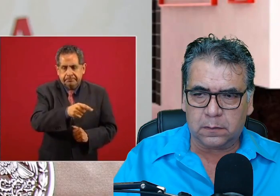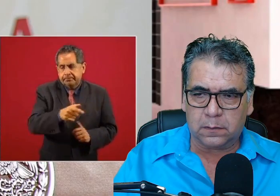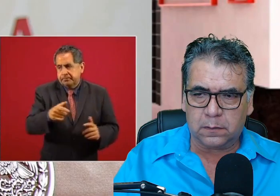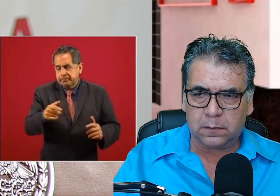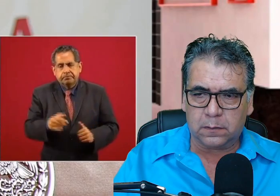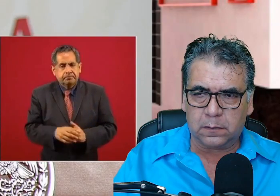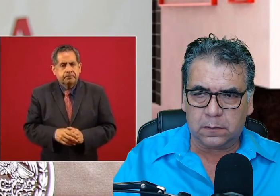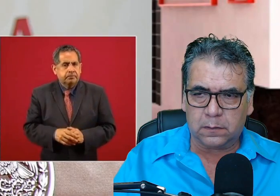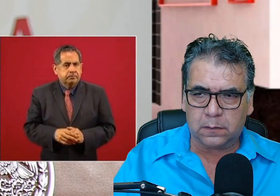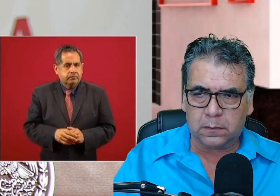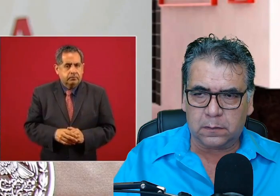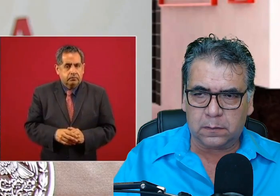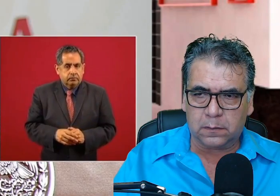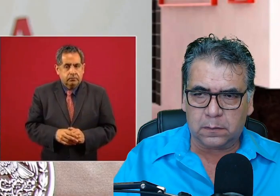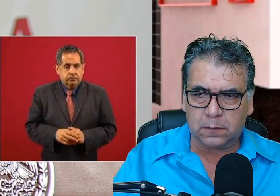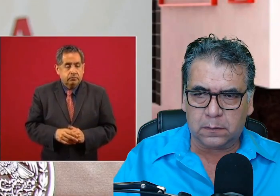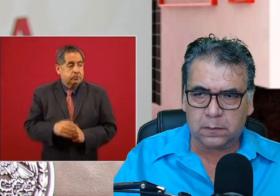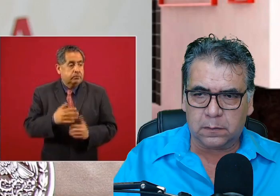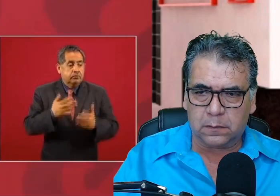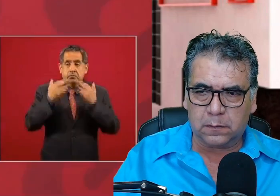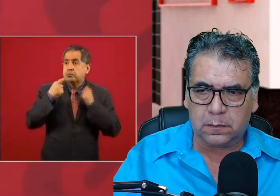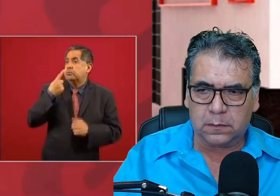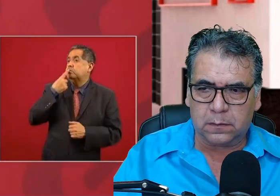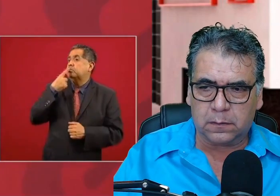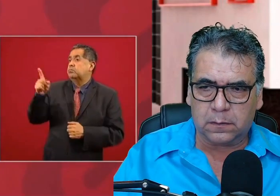Si no se denuncia,